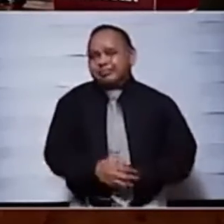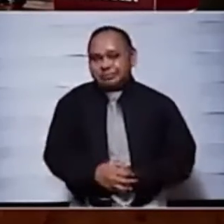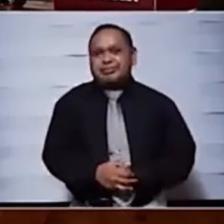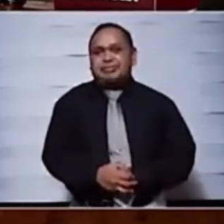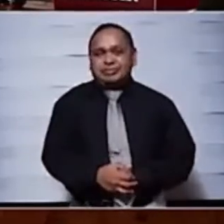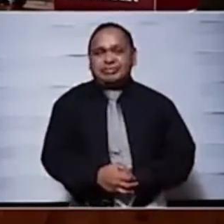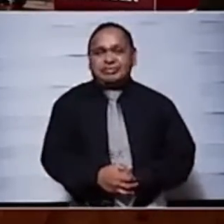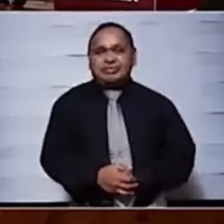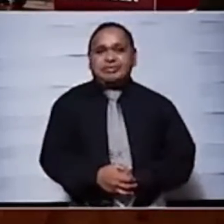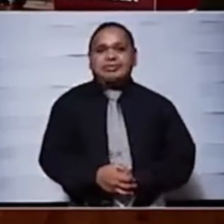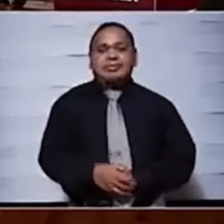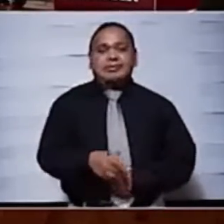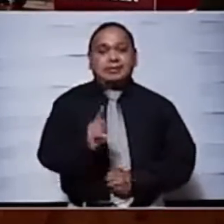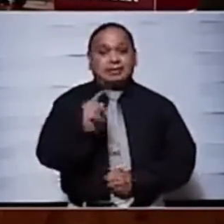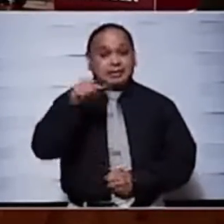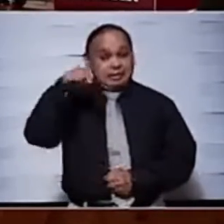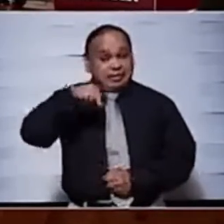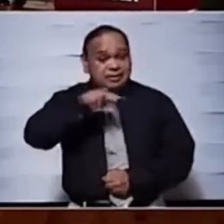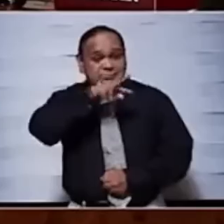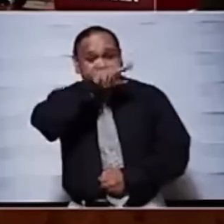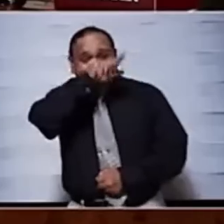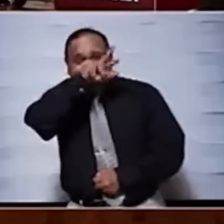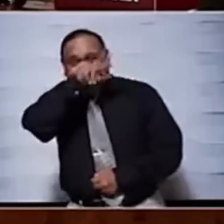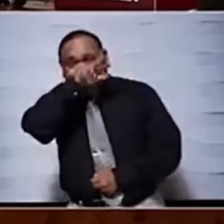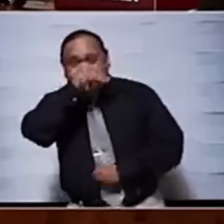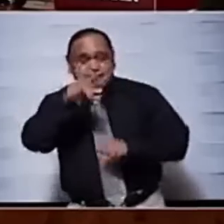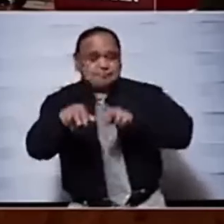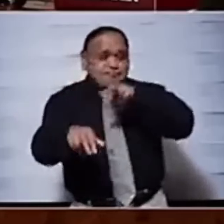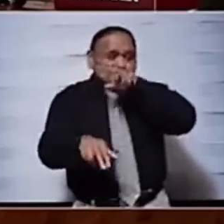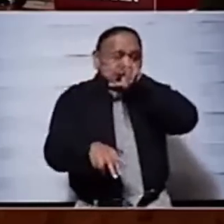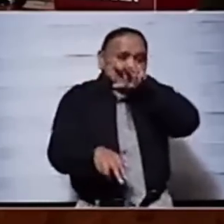que da preocupación. Es que esto ya es